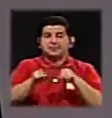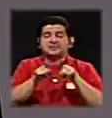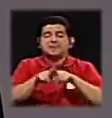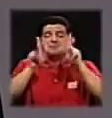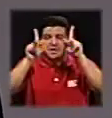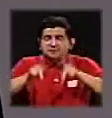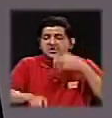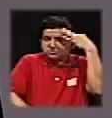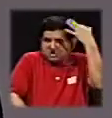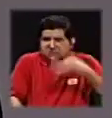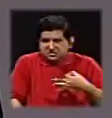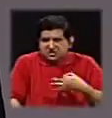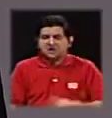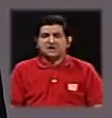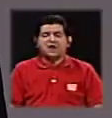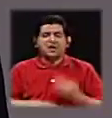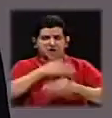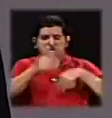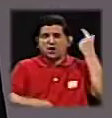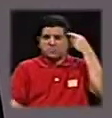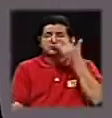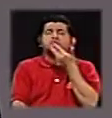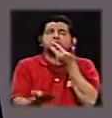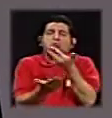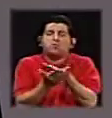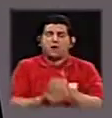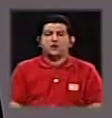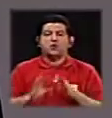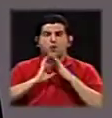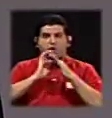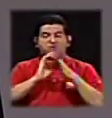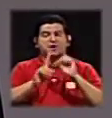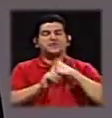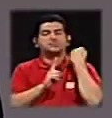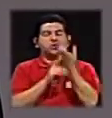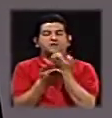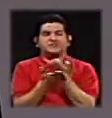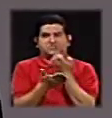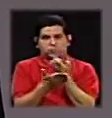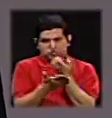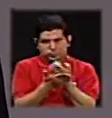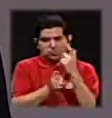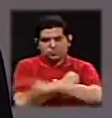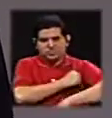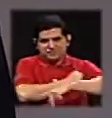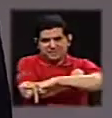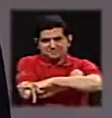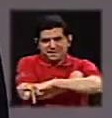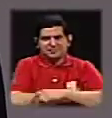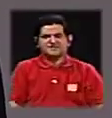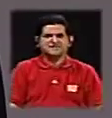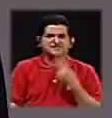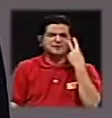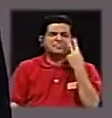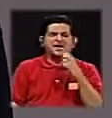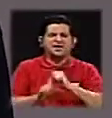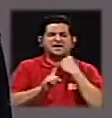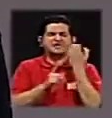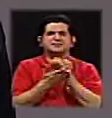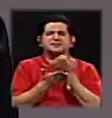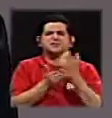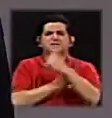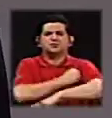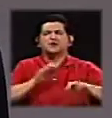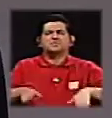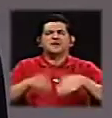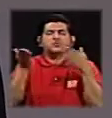que la gestión del gobierno ha sido buena, y también se relaciona con situación económica del país, como ve la situación económica del país,